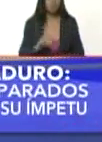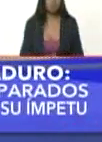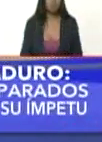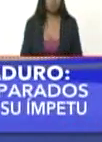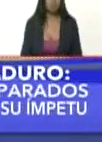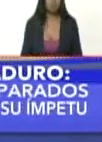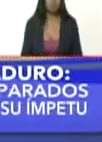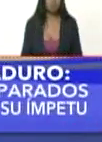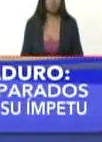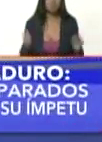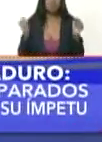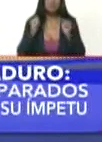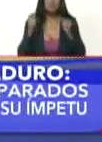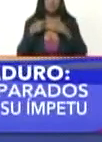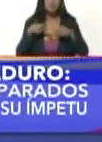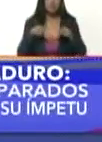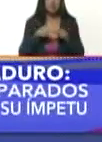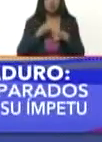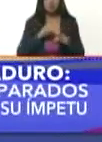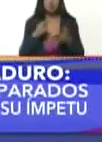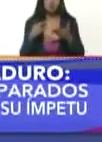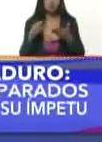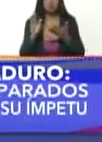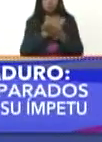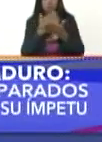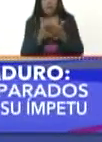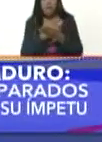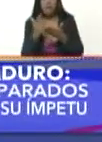con el frío de las páginas que pasan de un libro.